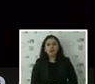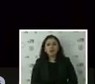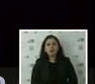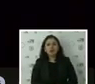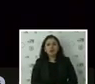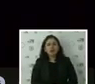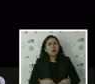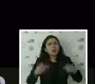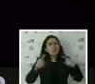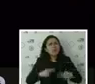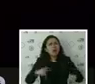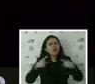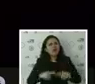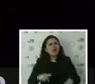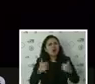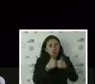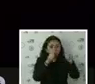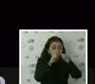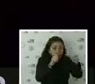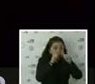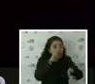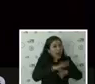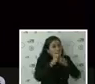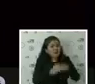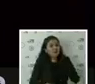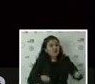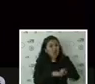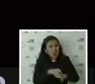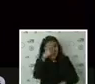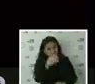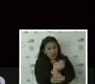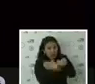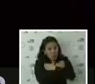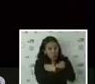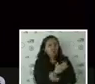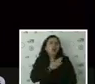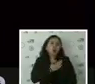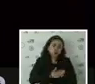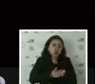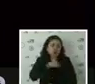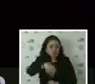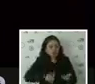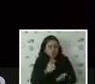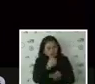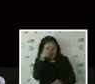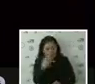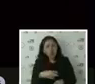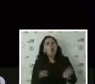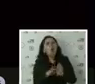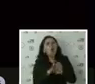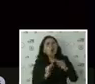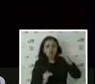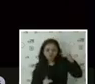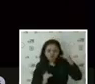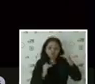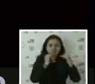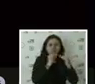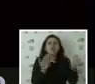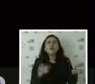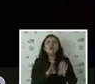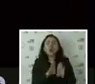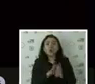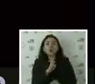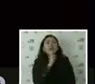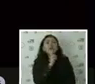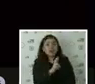brechas en las poblaciones de atención prioritaria en el ámbito educativo y democrático en la Ciudad de México? Y para responder, en